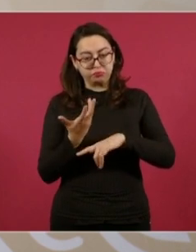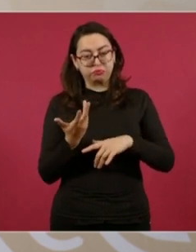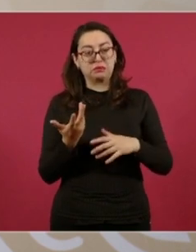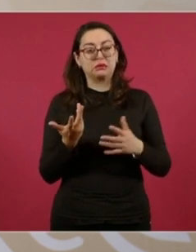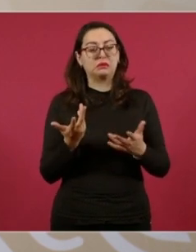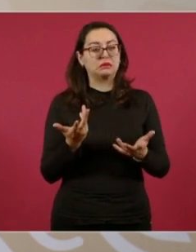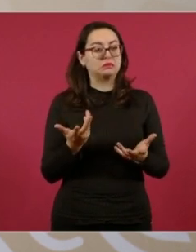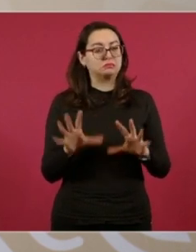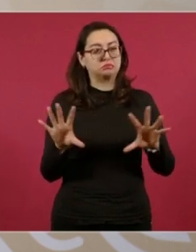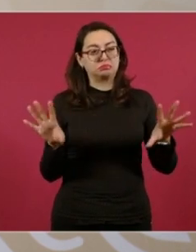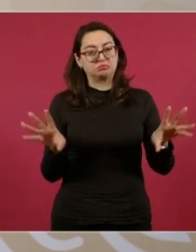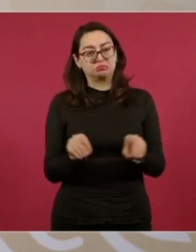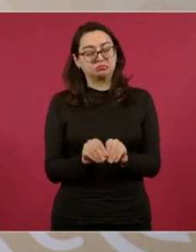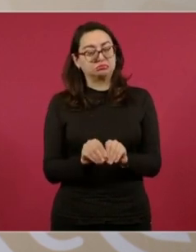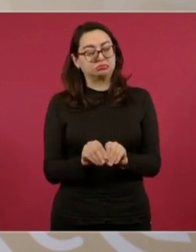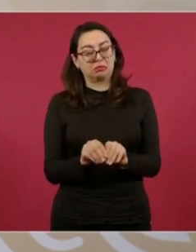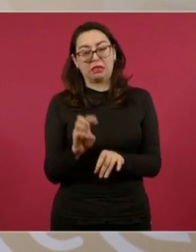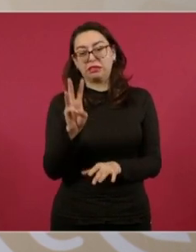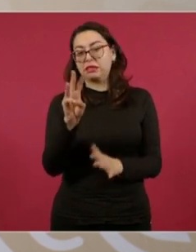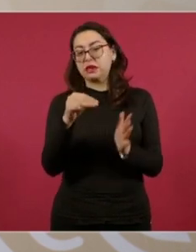3,000 unidades.